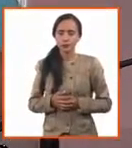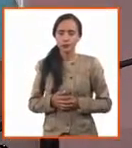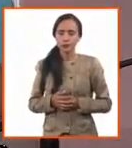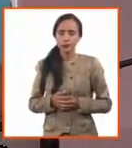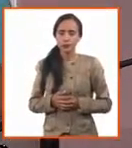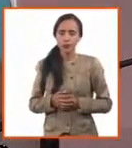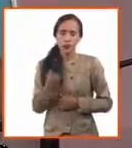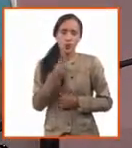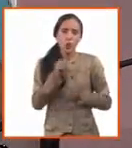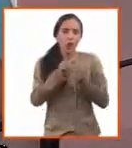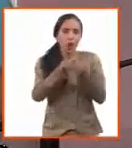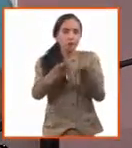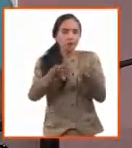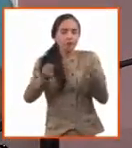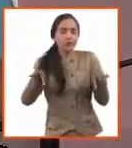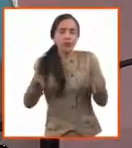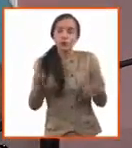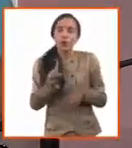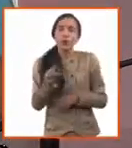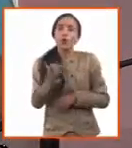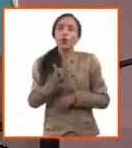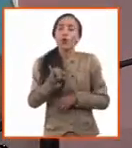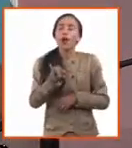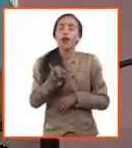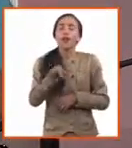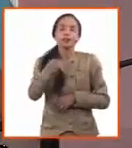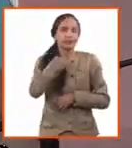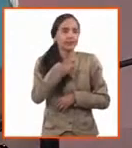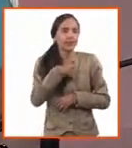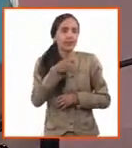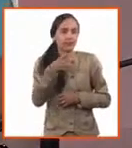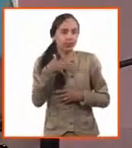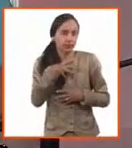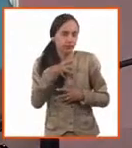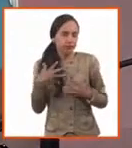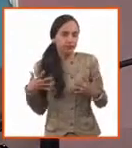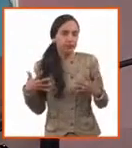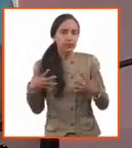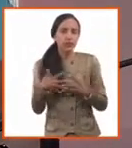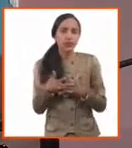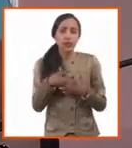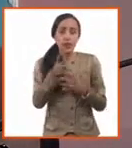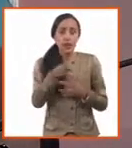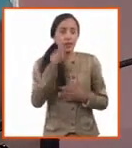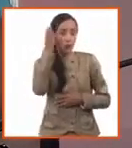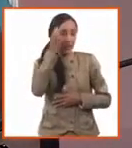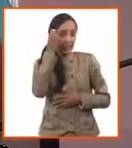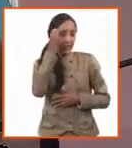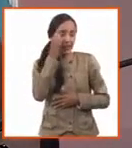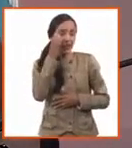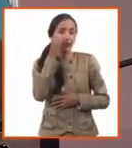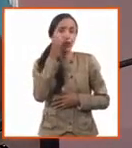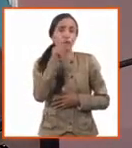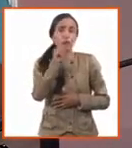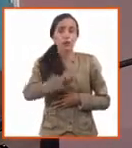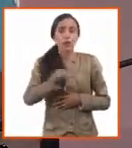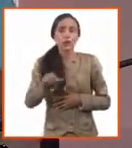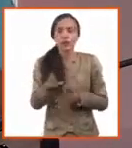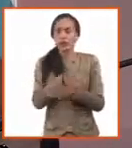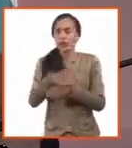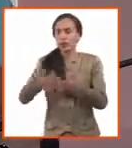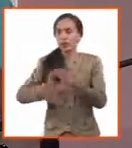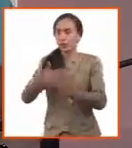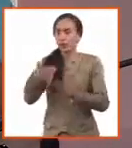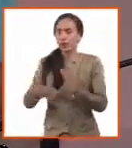como con un sentido vinculante de como esas cuestiones nuestros criterios que se van manifestando sobre determinados problemas